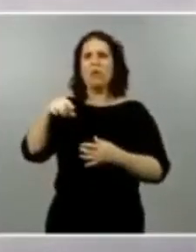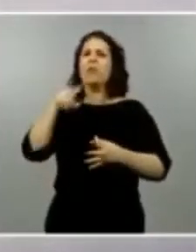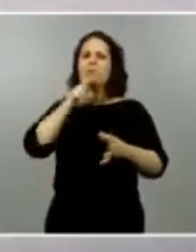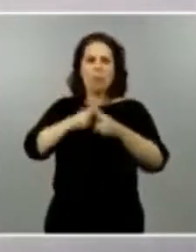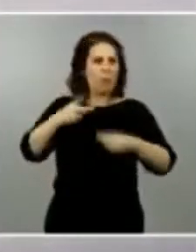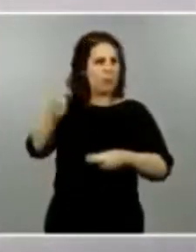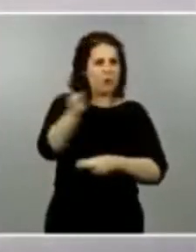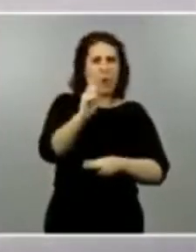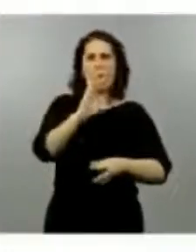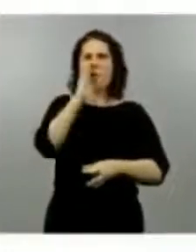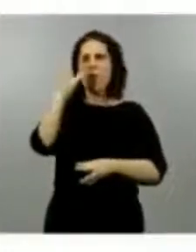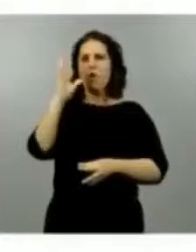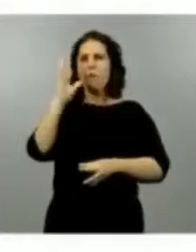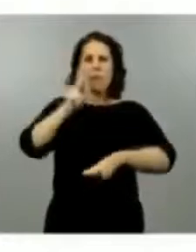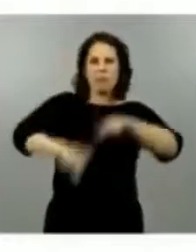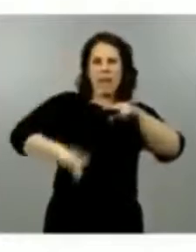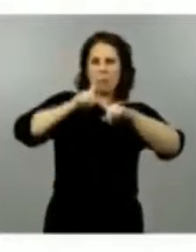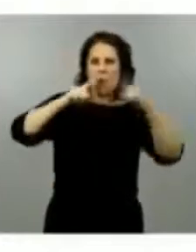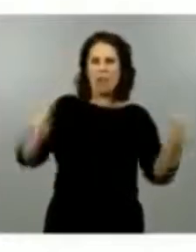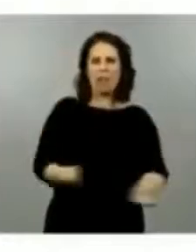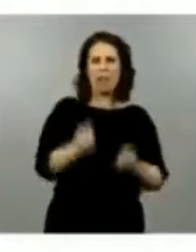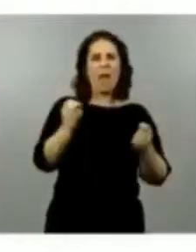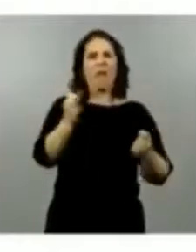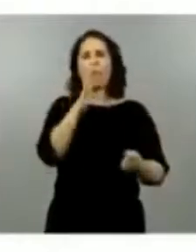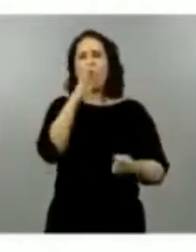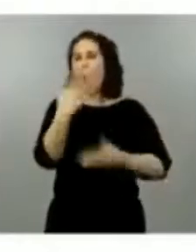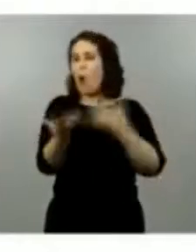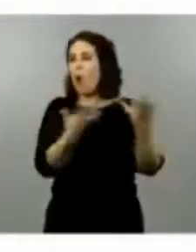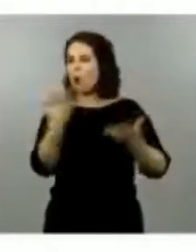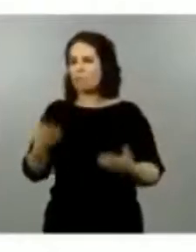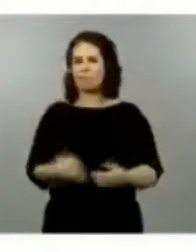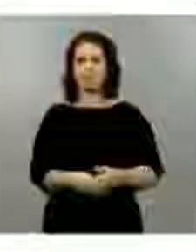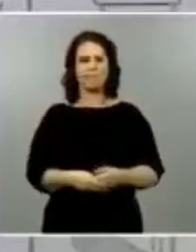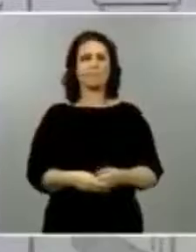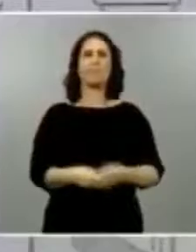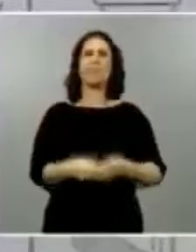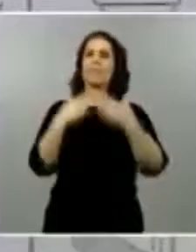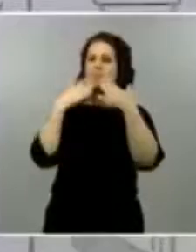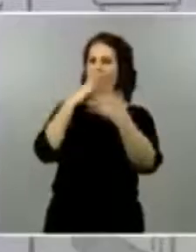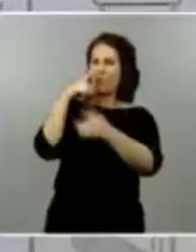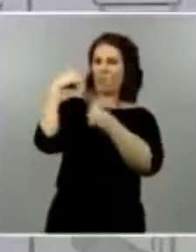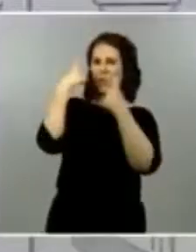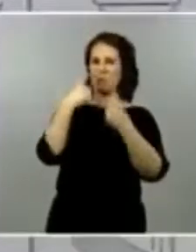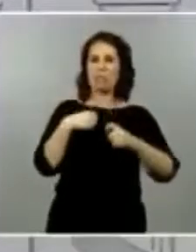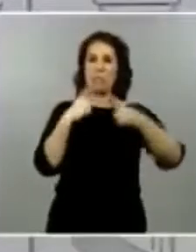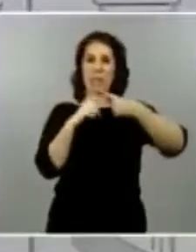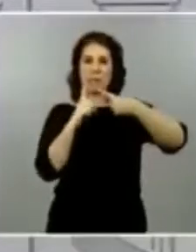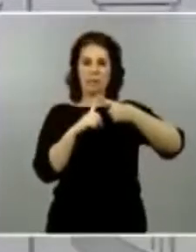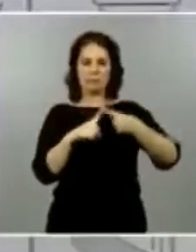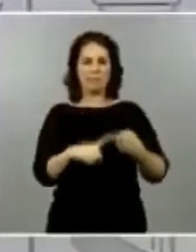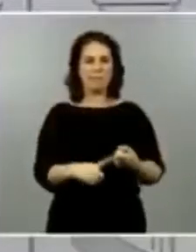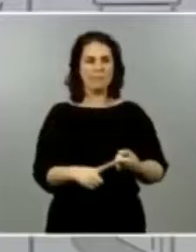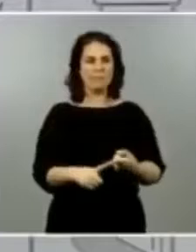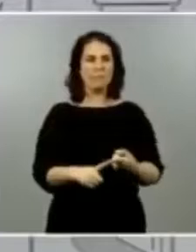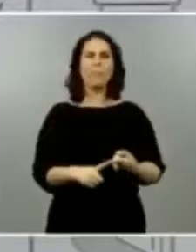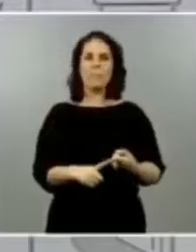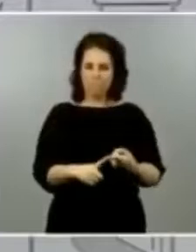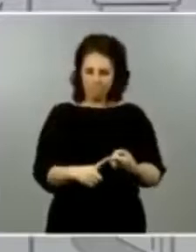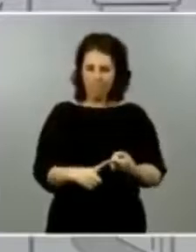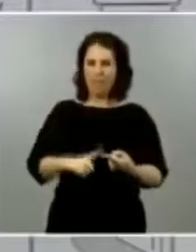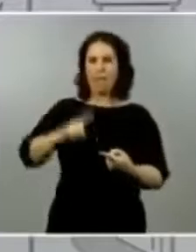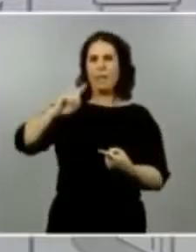muchas gracias muchas gracias de hecho por sus preguntas en relación con la primera de las cuestiones efectivamente tanto el director del caisse el